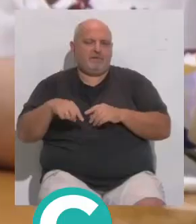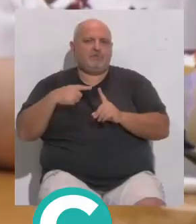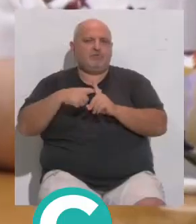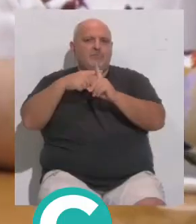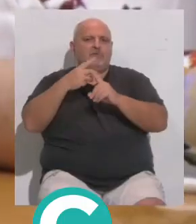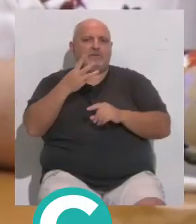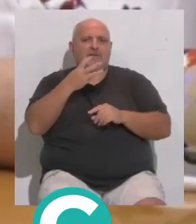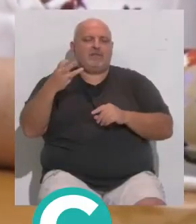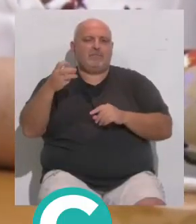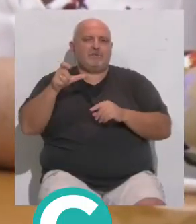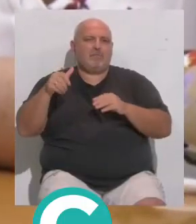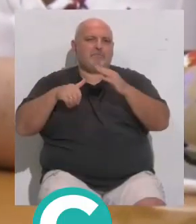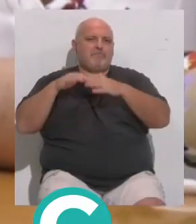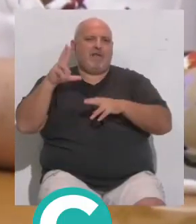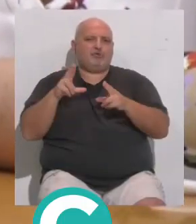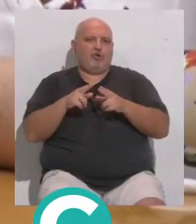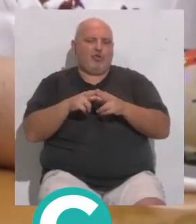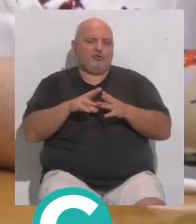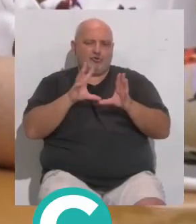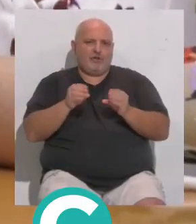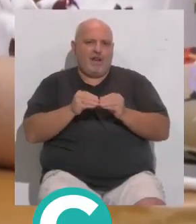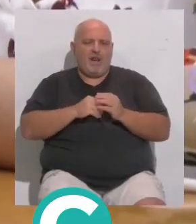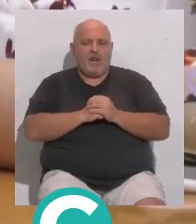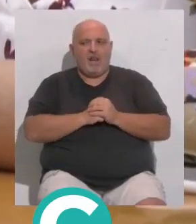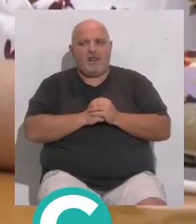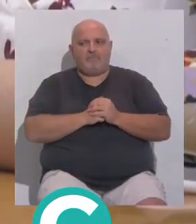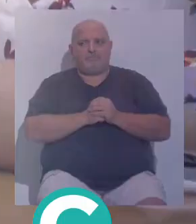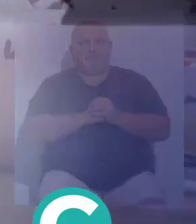más de 300 personas asociadas.